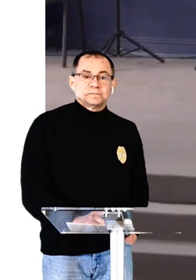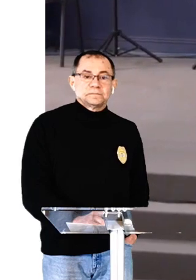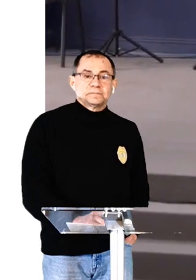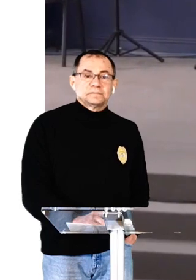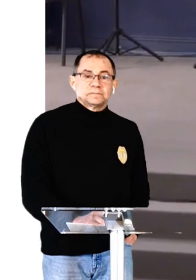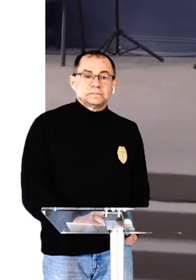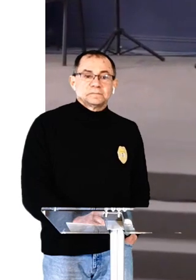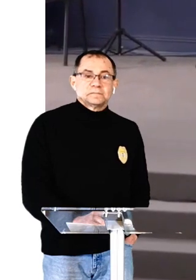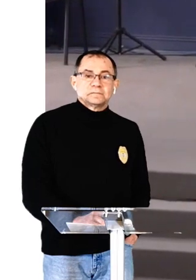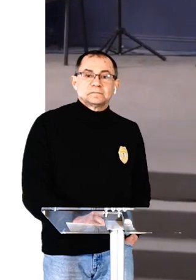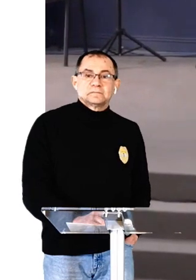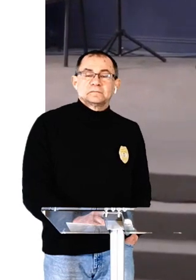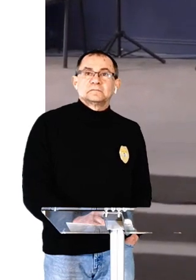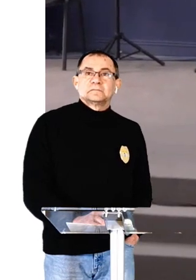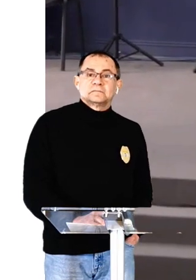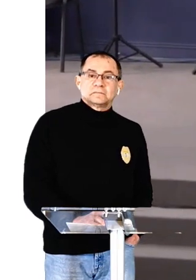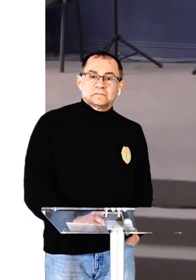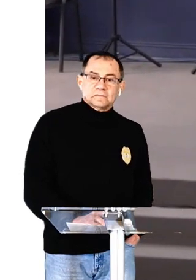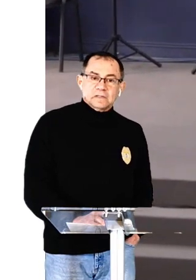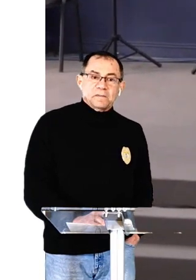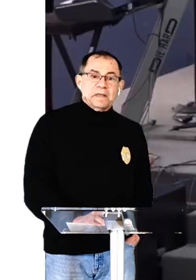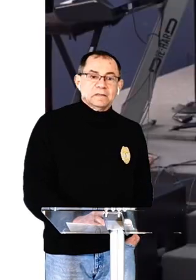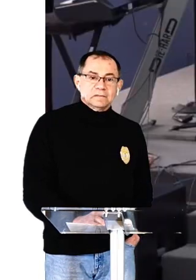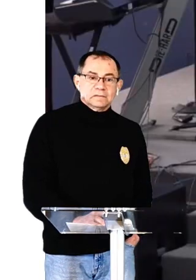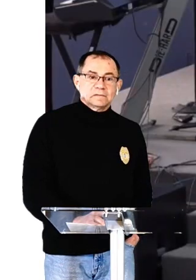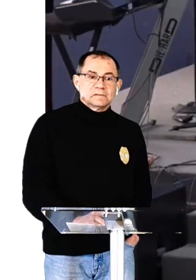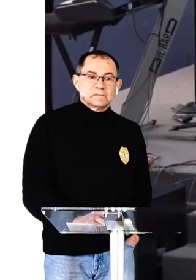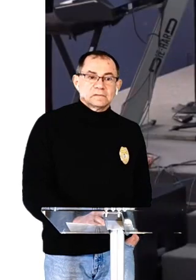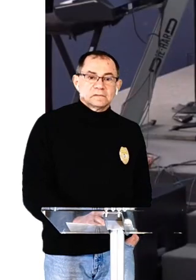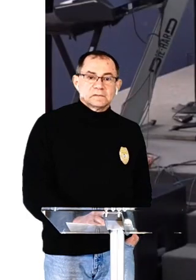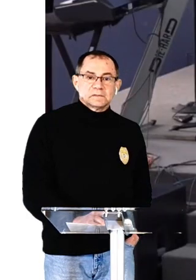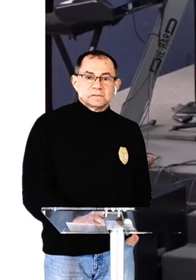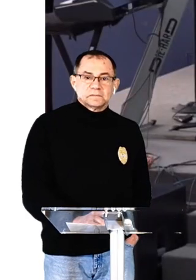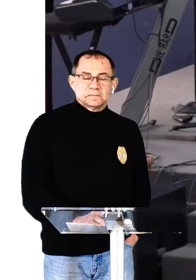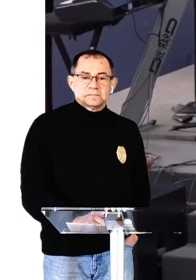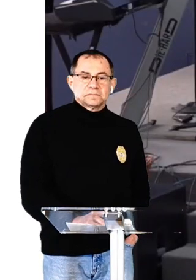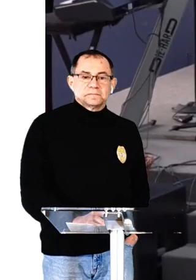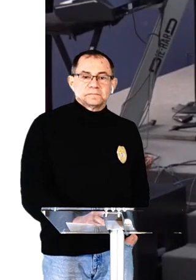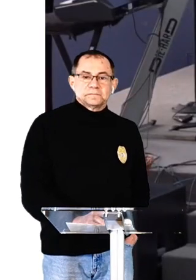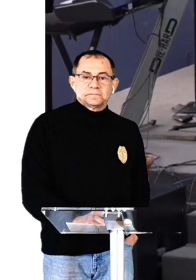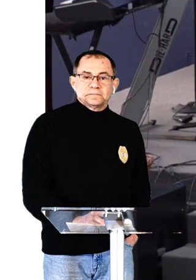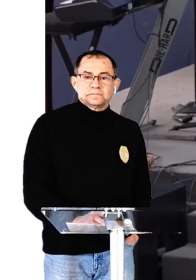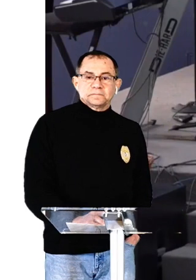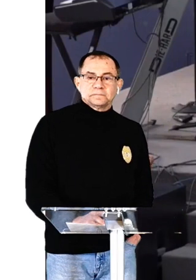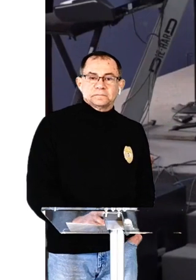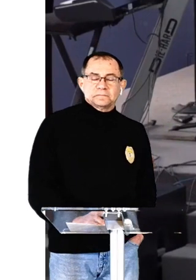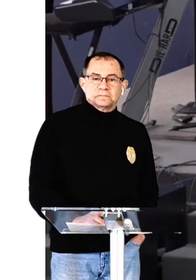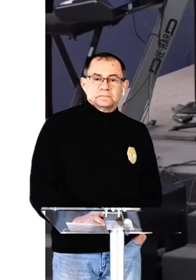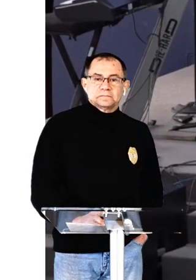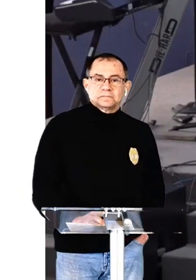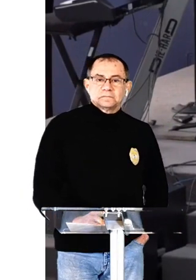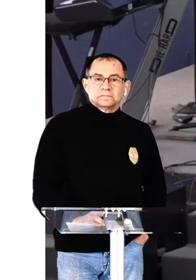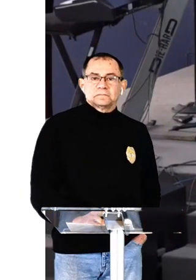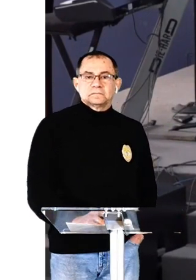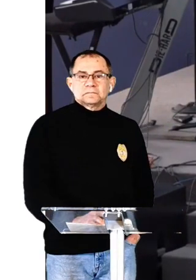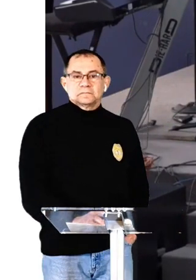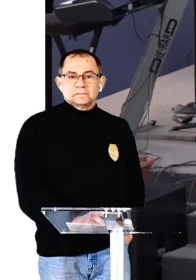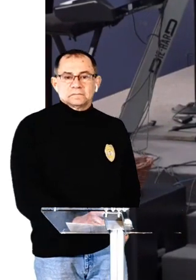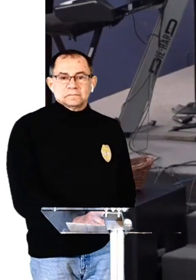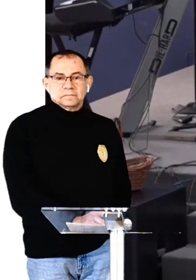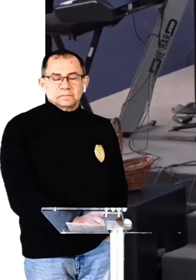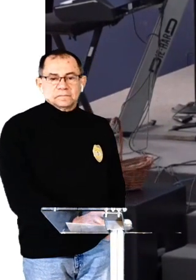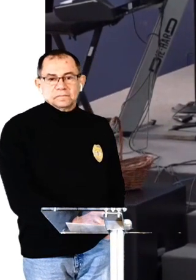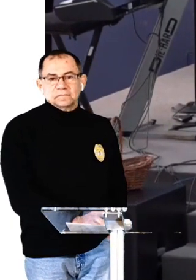él, porque él se la merece. Amén. De la tierra, usted ya sabe lo que quieren mis hijos. Y si usted tomó